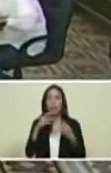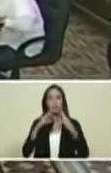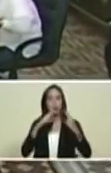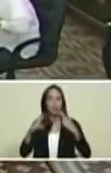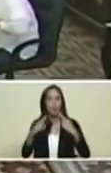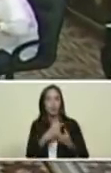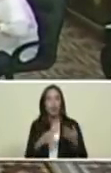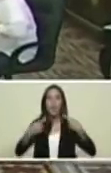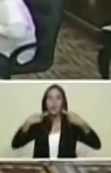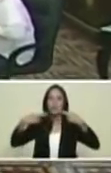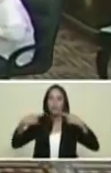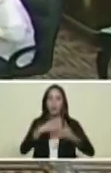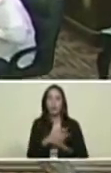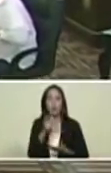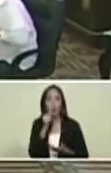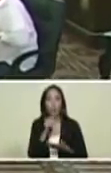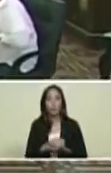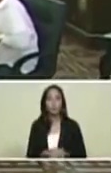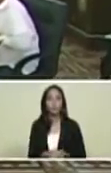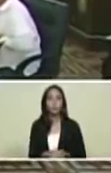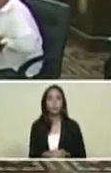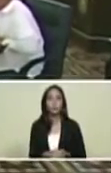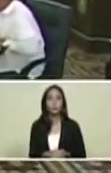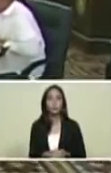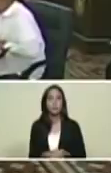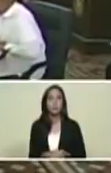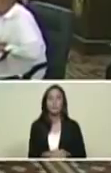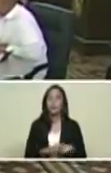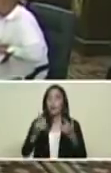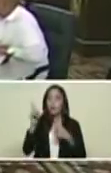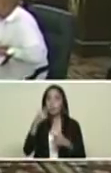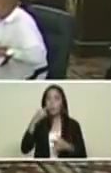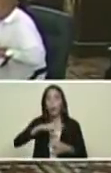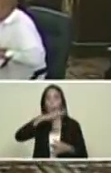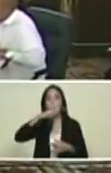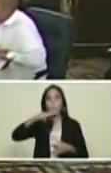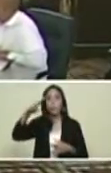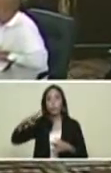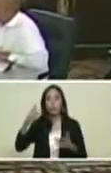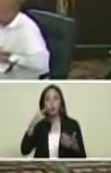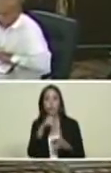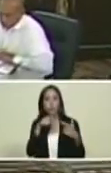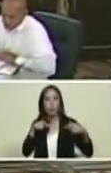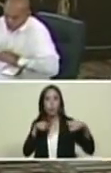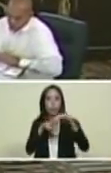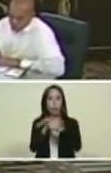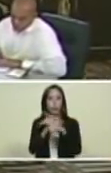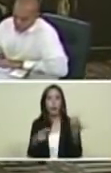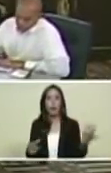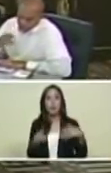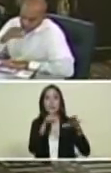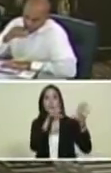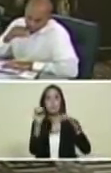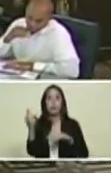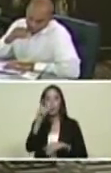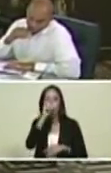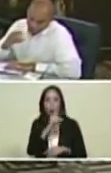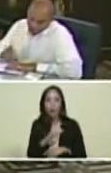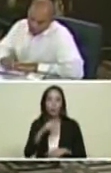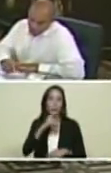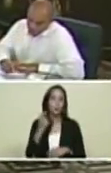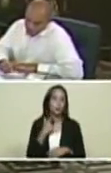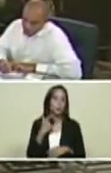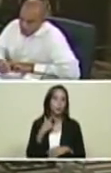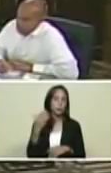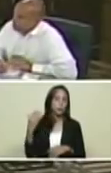museo de piezas del Imperio Otomano, piezas con 700 años de antigüedad, impresionante. Así